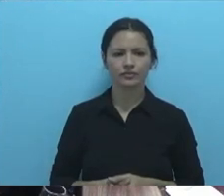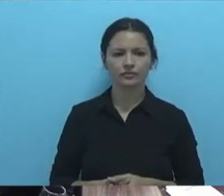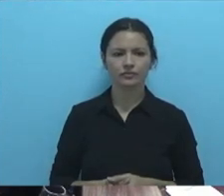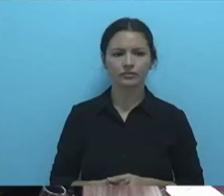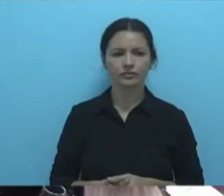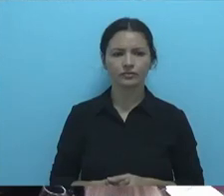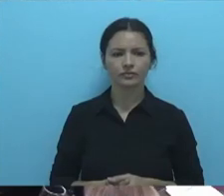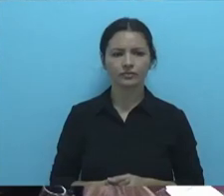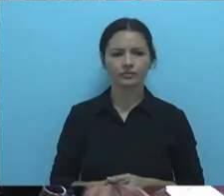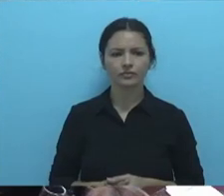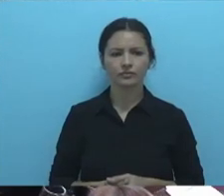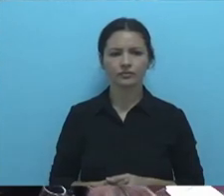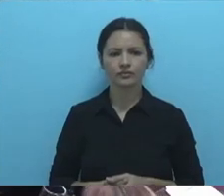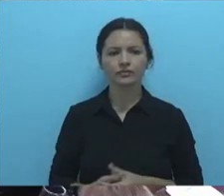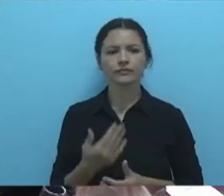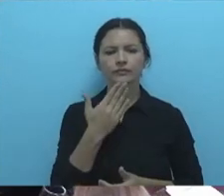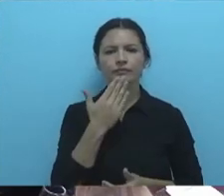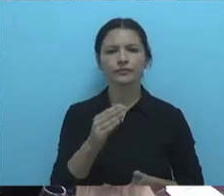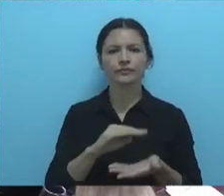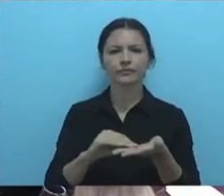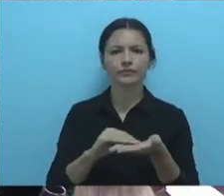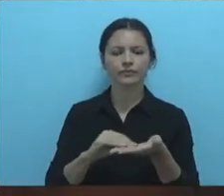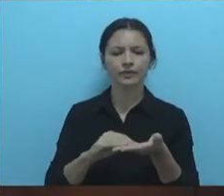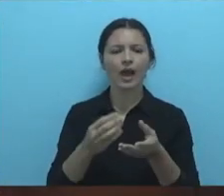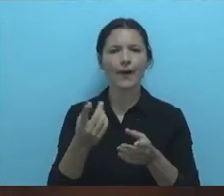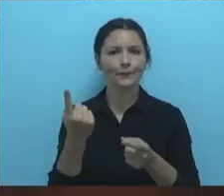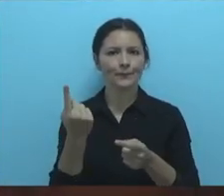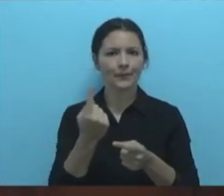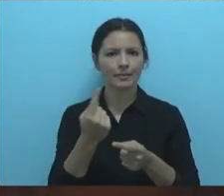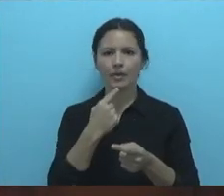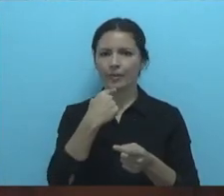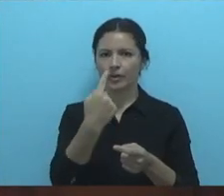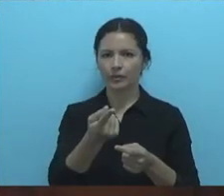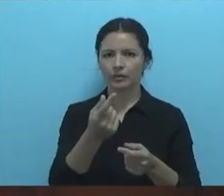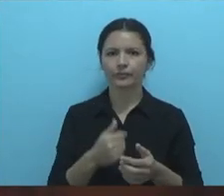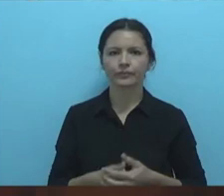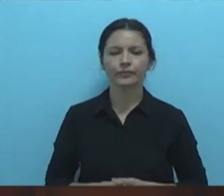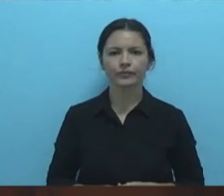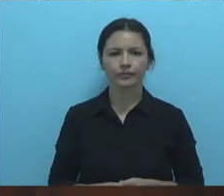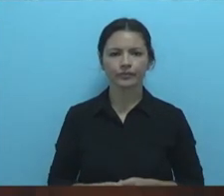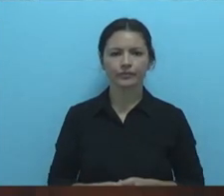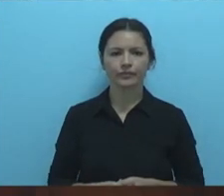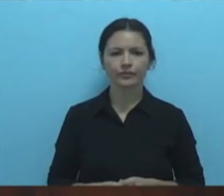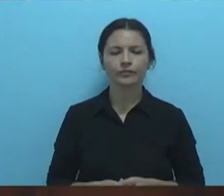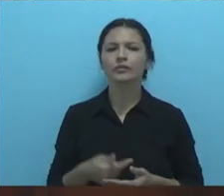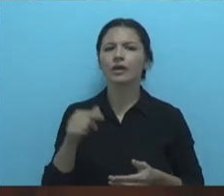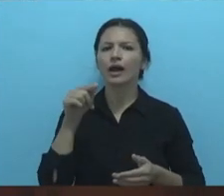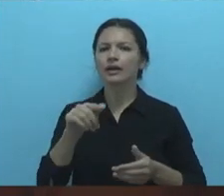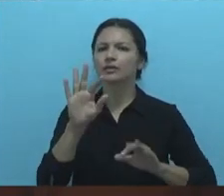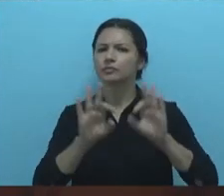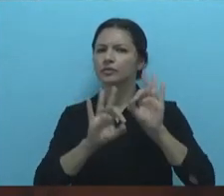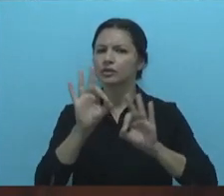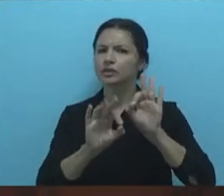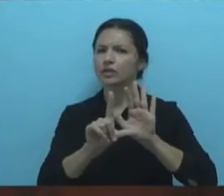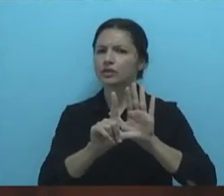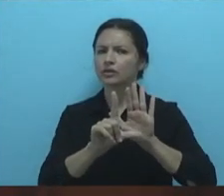Gracias diputada voy a poner a consideración la moción presentada por la diputada Matilde gruera